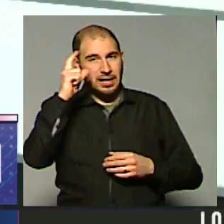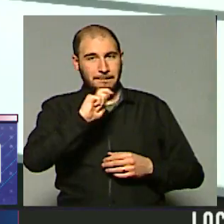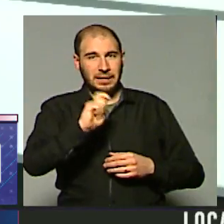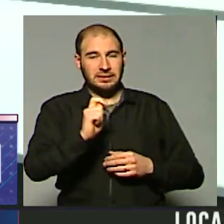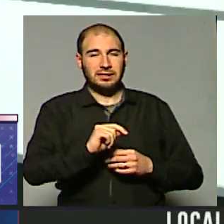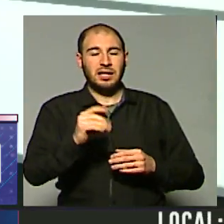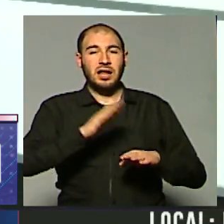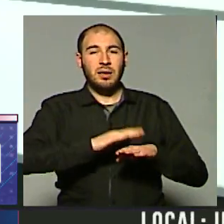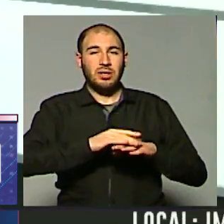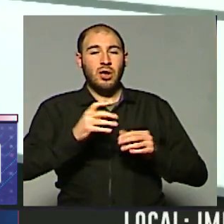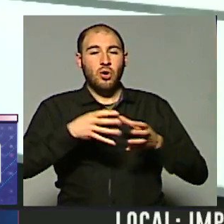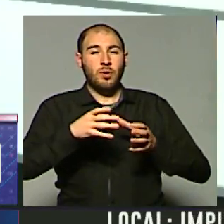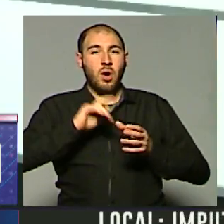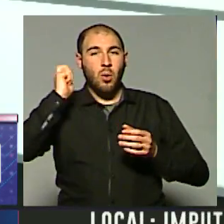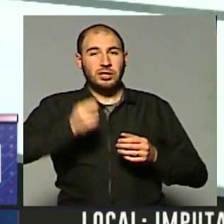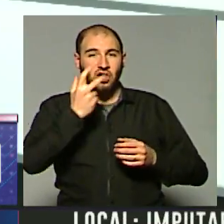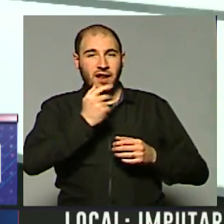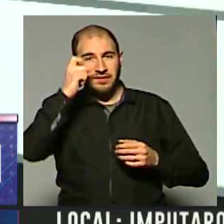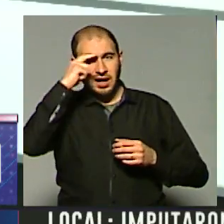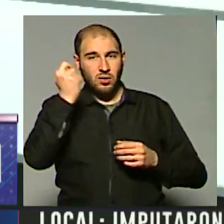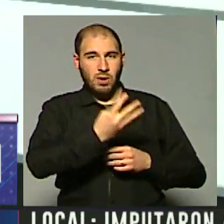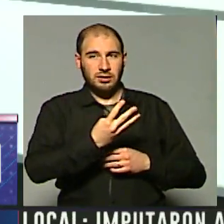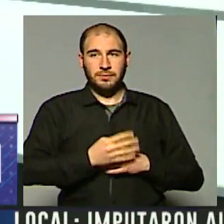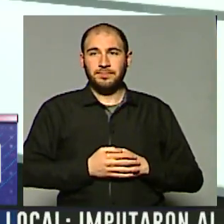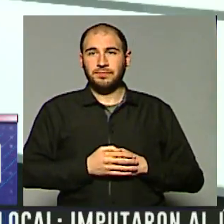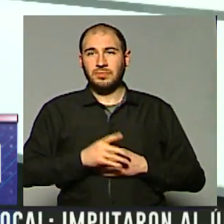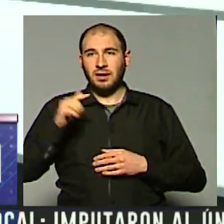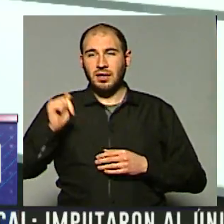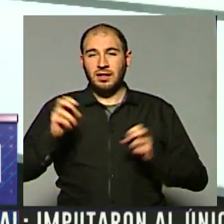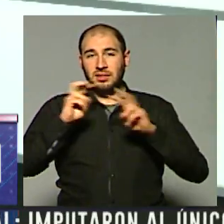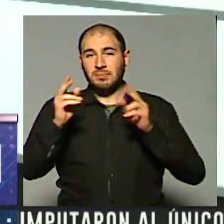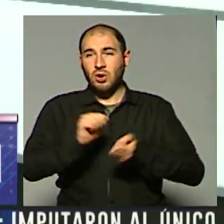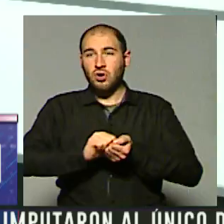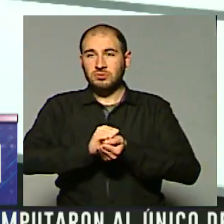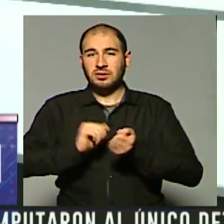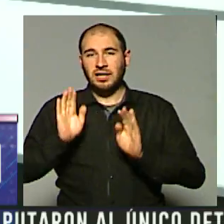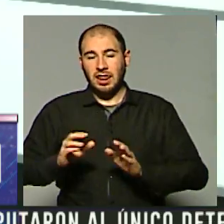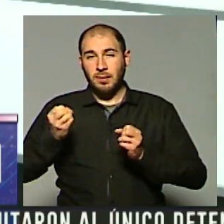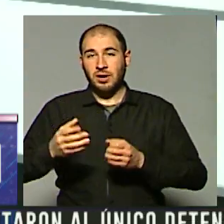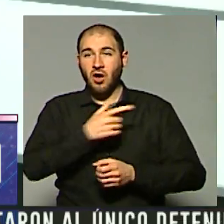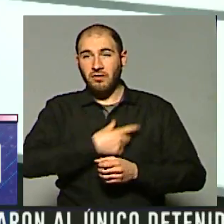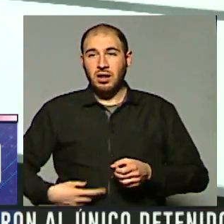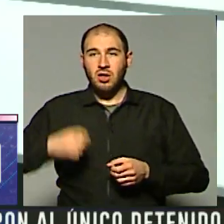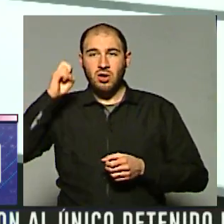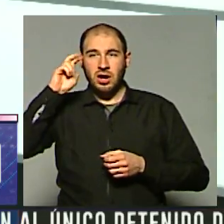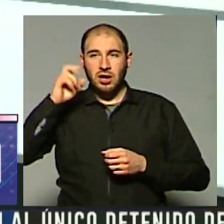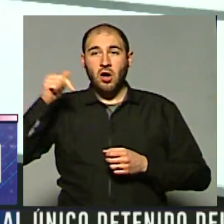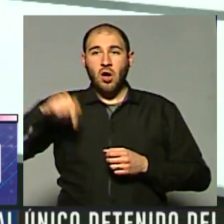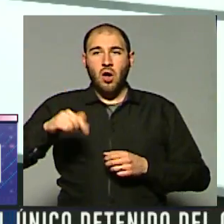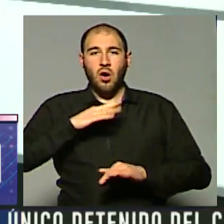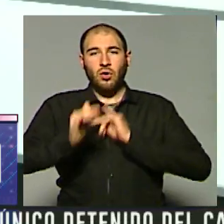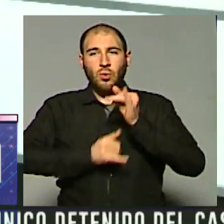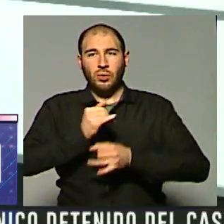por parte del Tribunal Oral Federal 4. Bueno, no nos salimos del tema de corrupción porque en este caso el gobernador Alfredo Cornejo hoy se